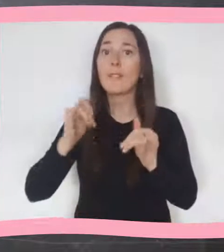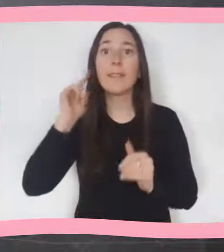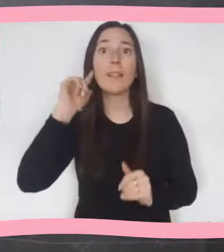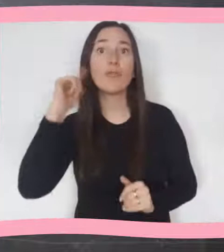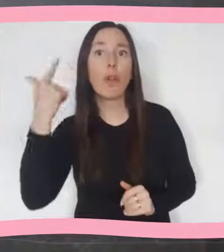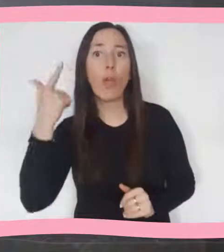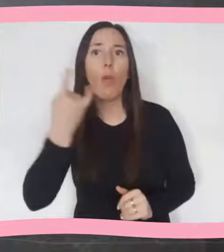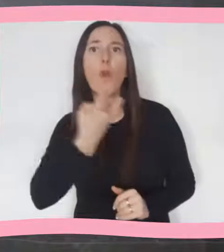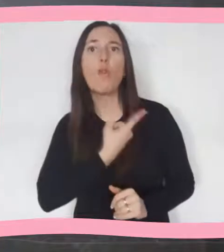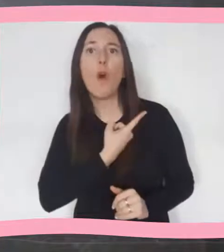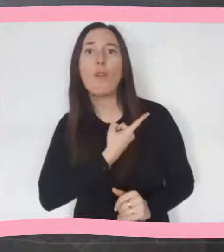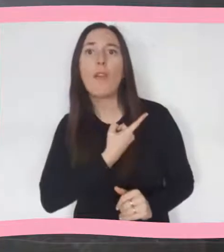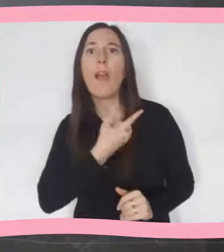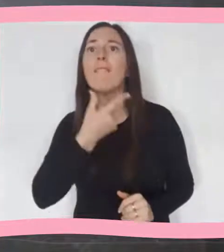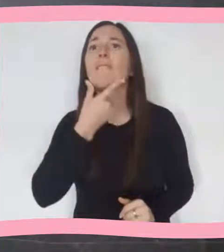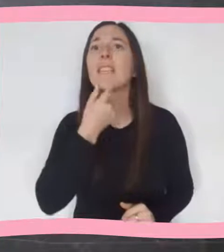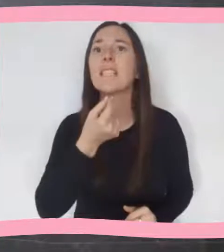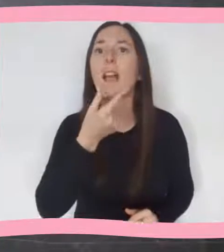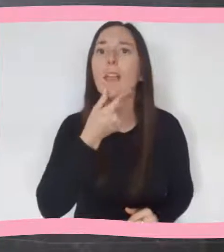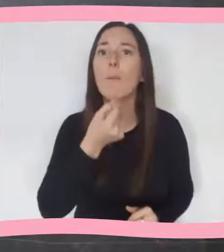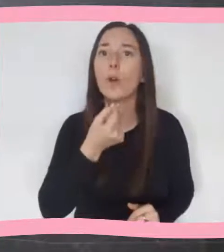Voto, provincia de Buenos Aires.